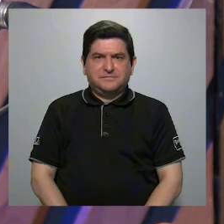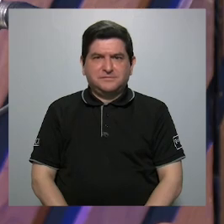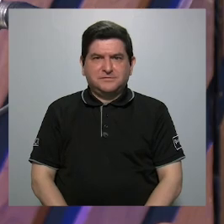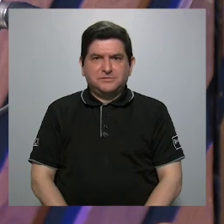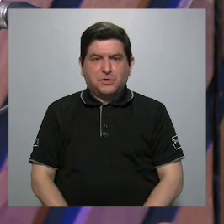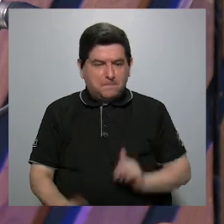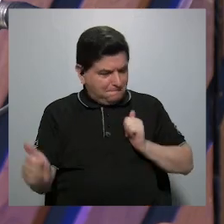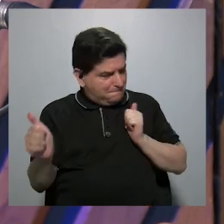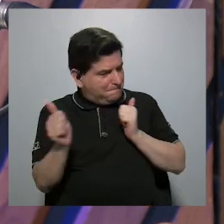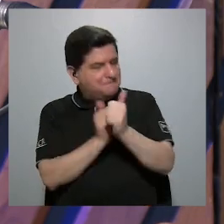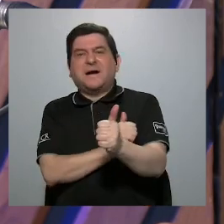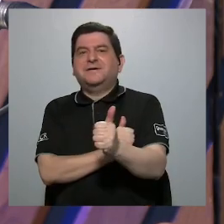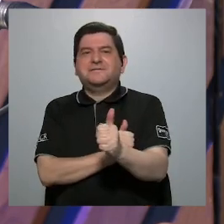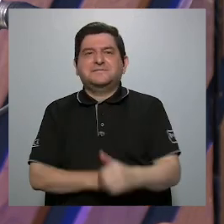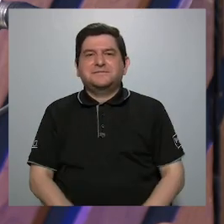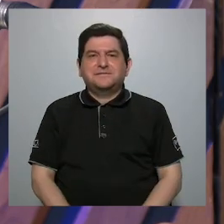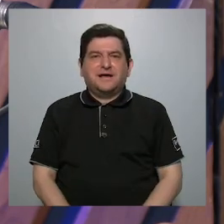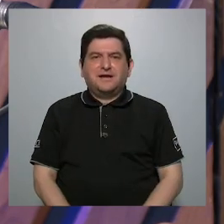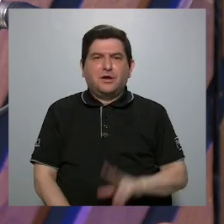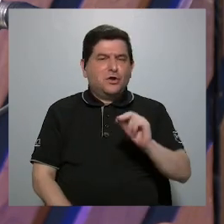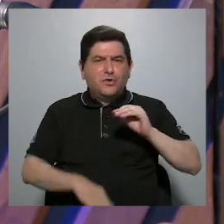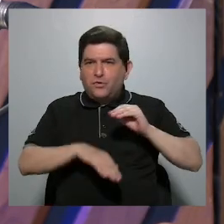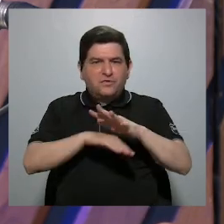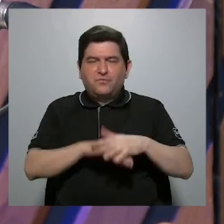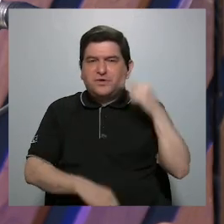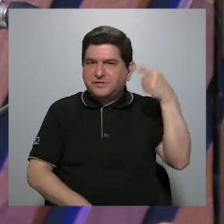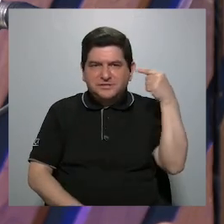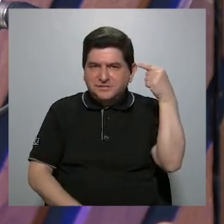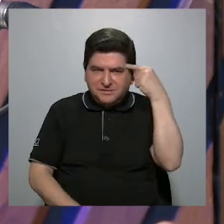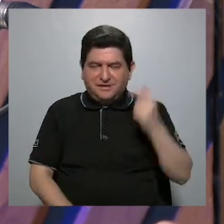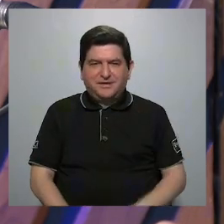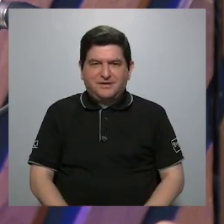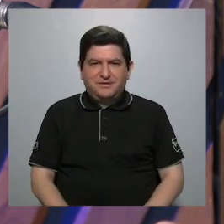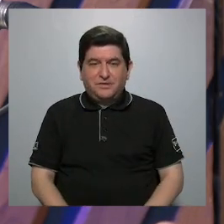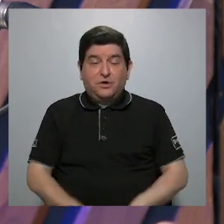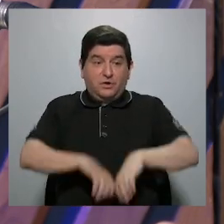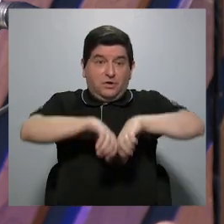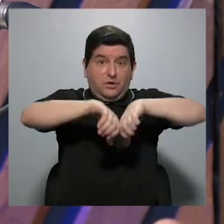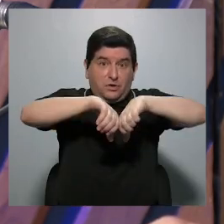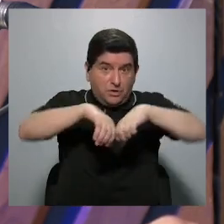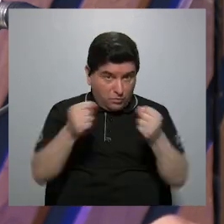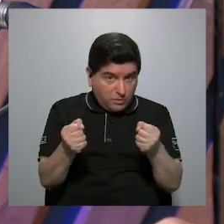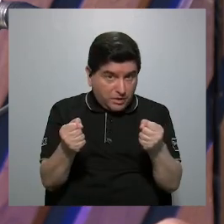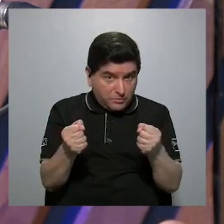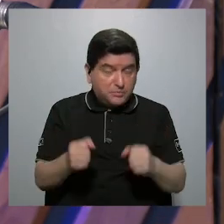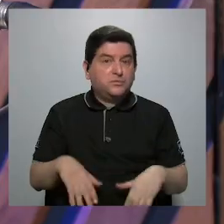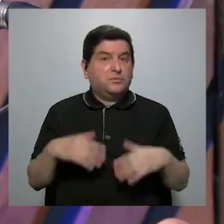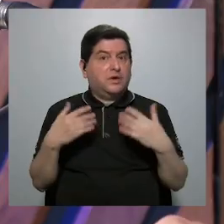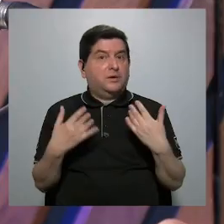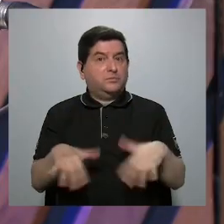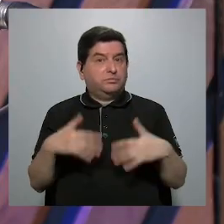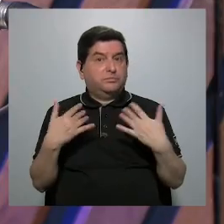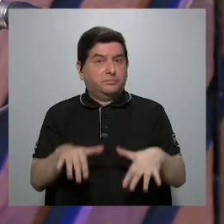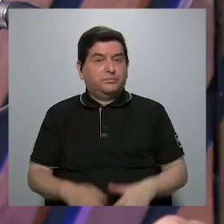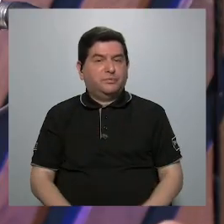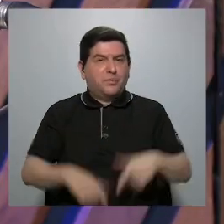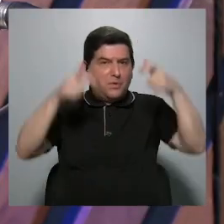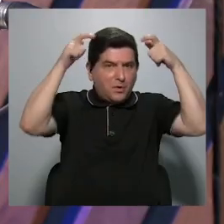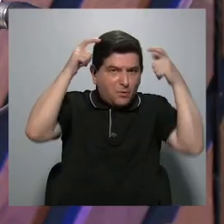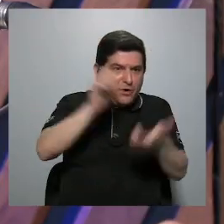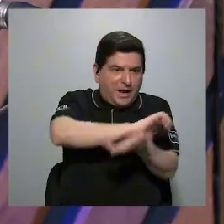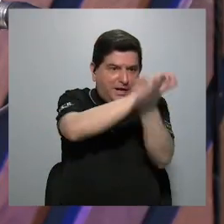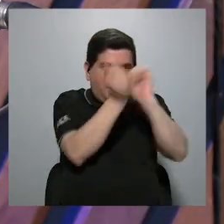institucionales trascienden los gobiernos. Y en una ruptura